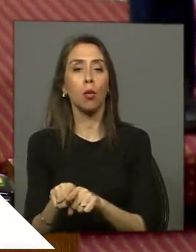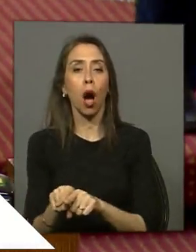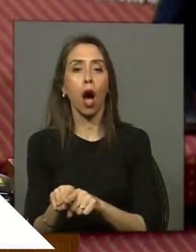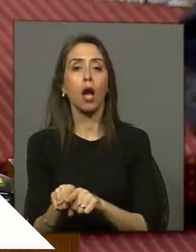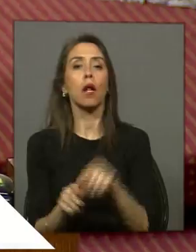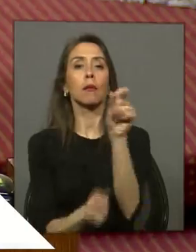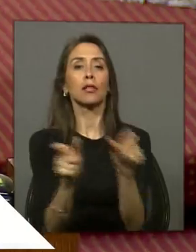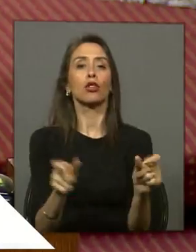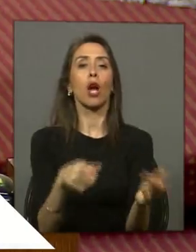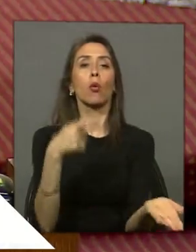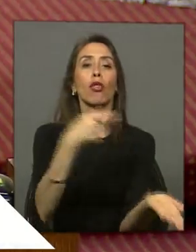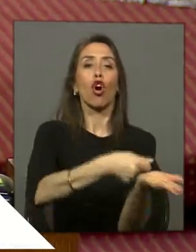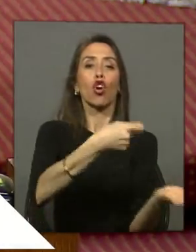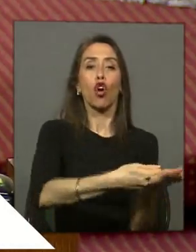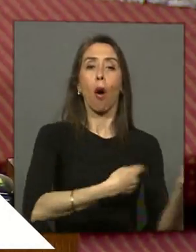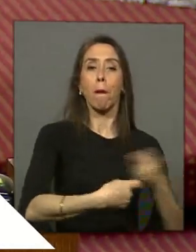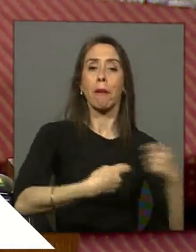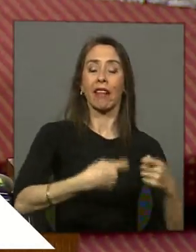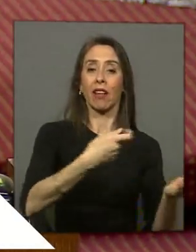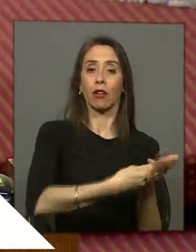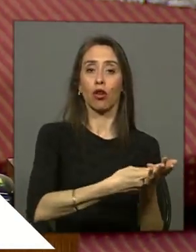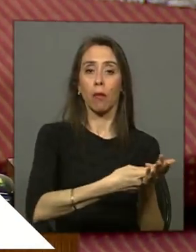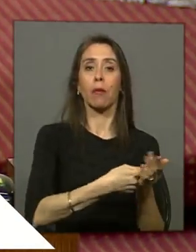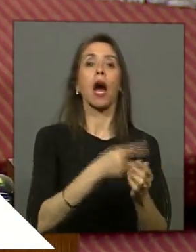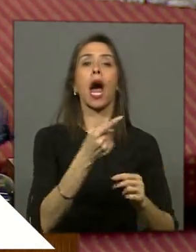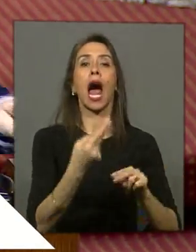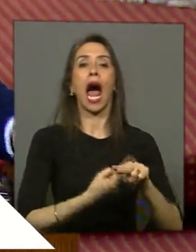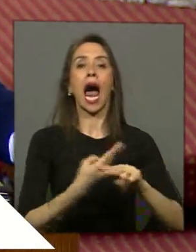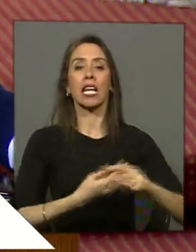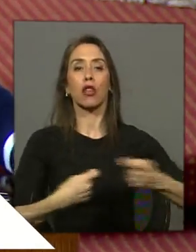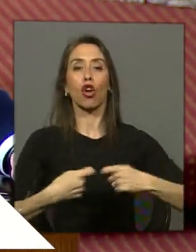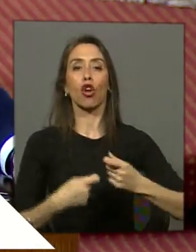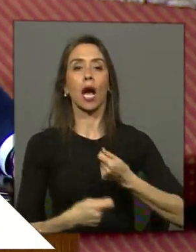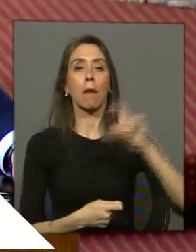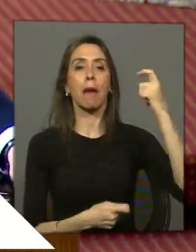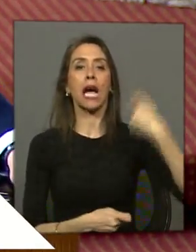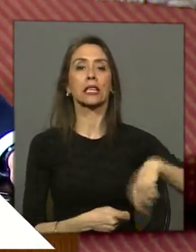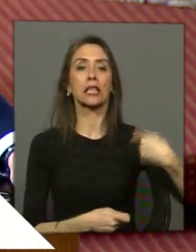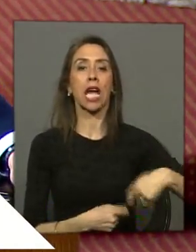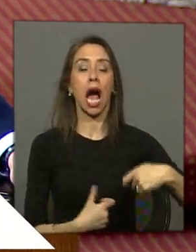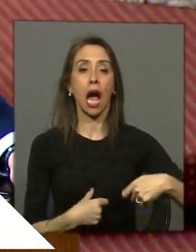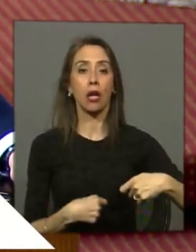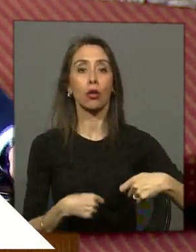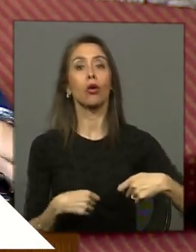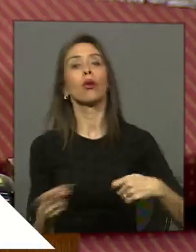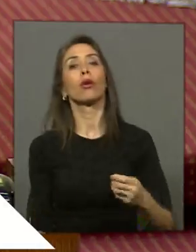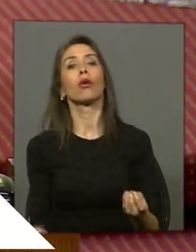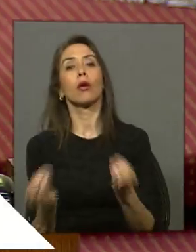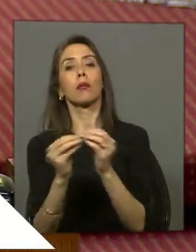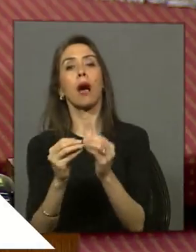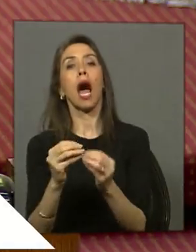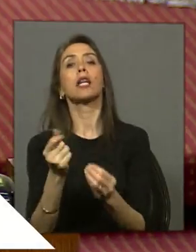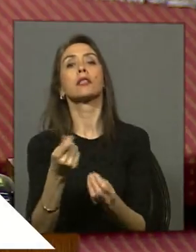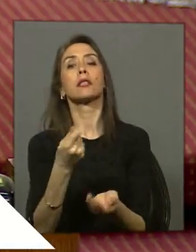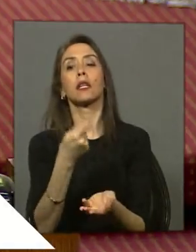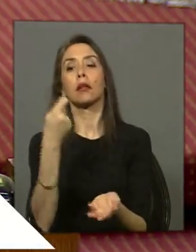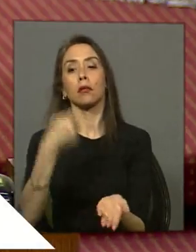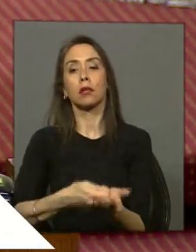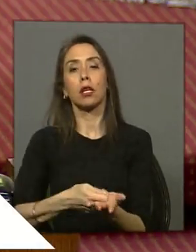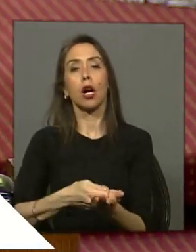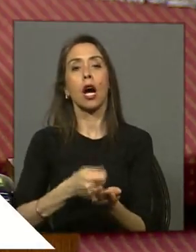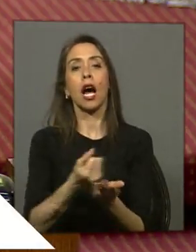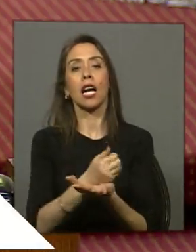en el precio de compra el mayor costo de los arriendos de los locales a los cuales se cargará el costo de la gratuidad obligada.